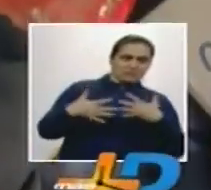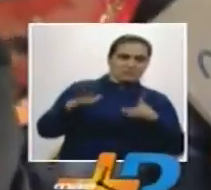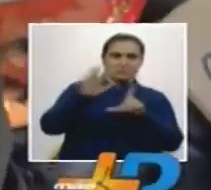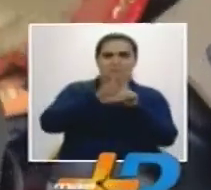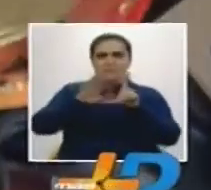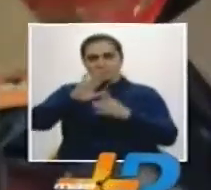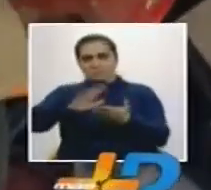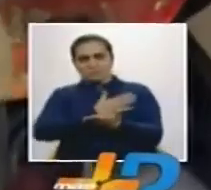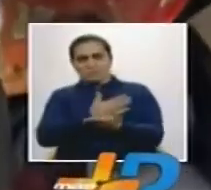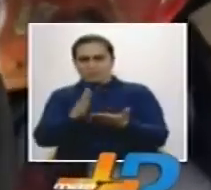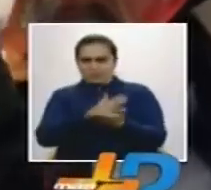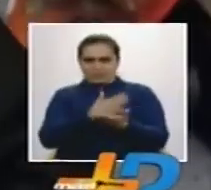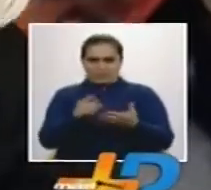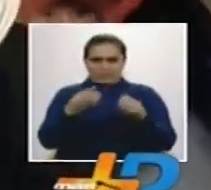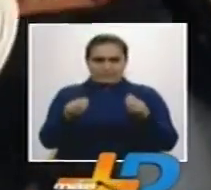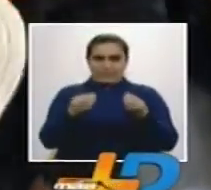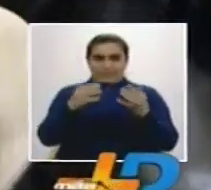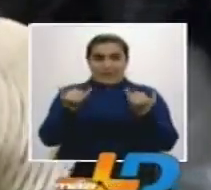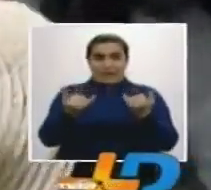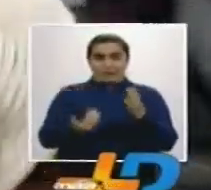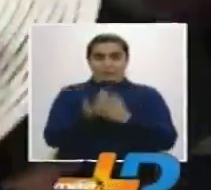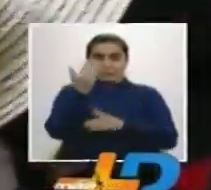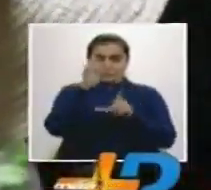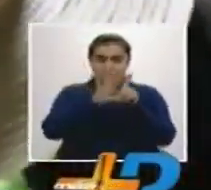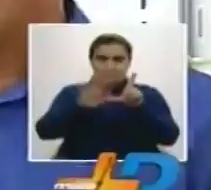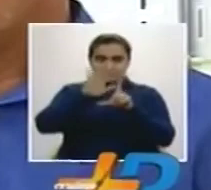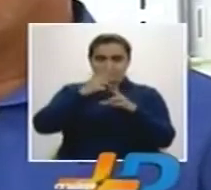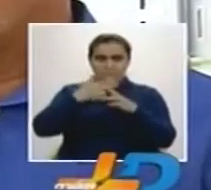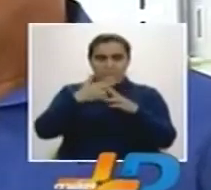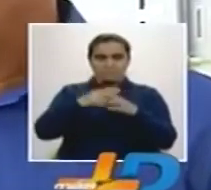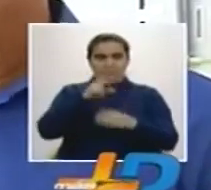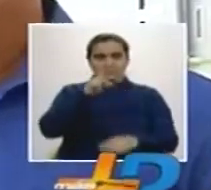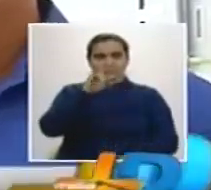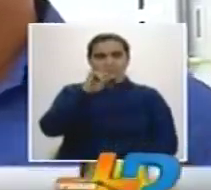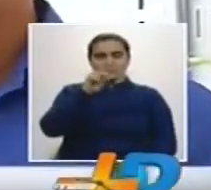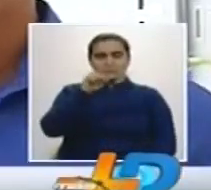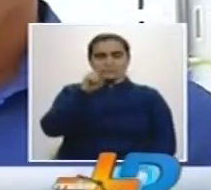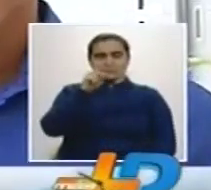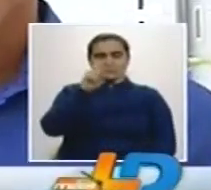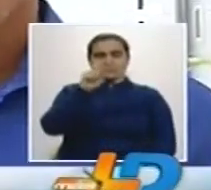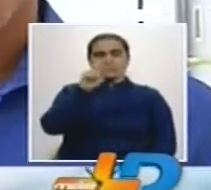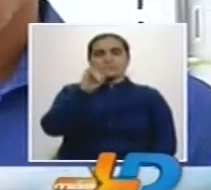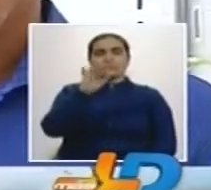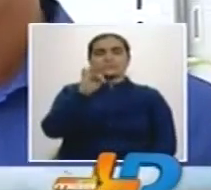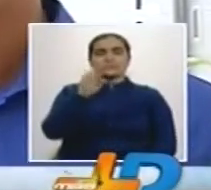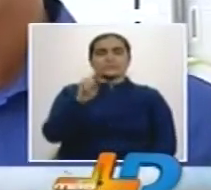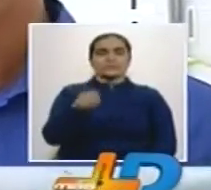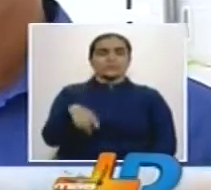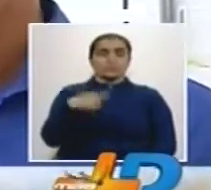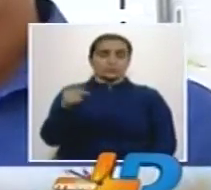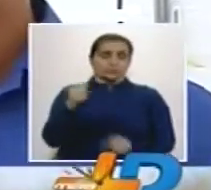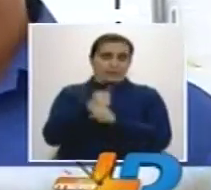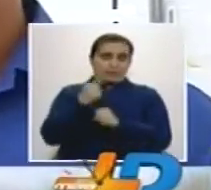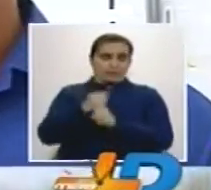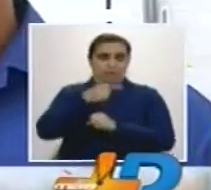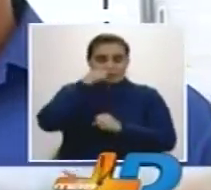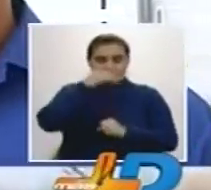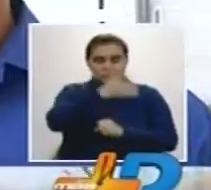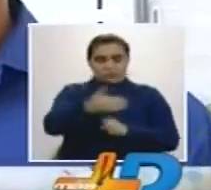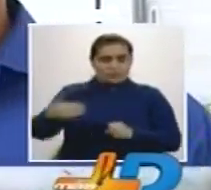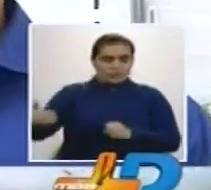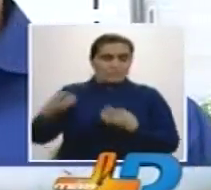y musicales, logrando producir el cortometraje El Duendecito. Es un trabajo con los niños y niñas del corregimiento de